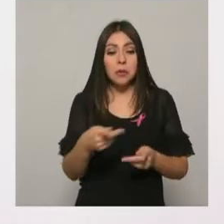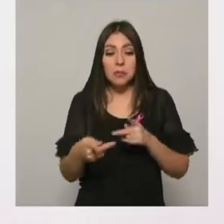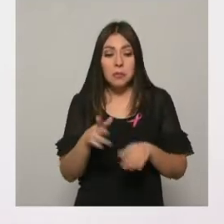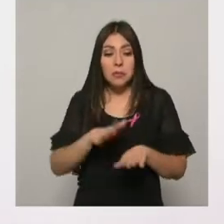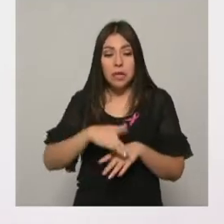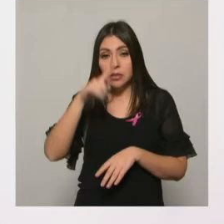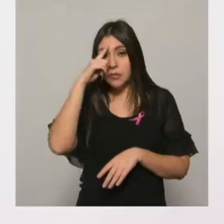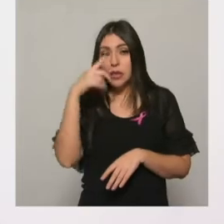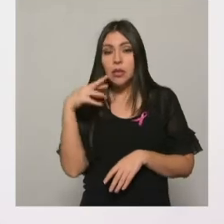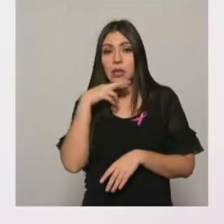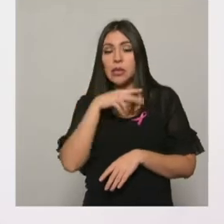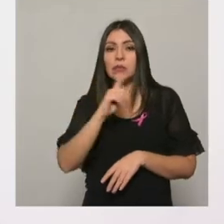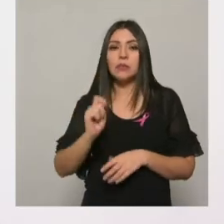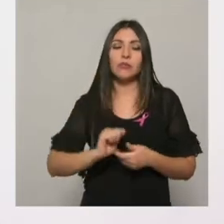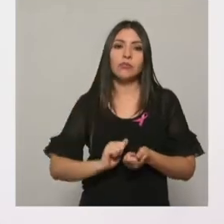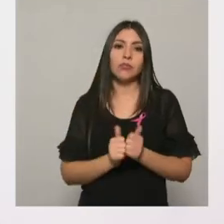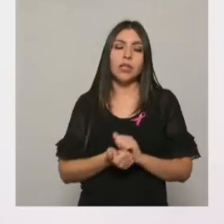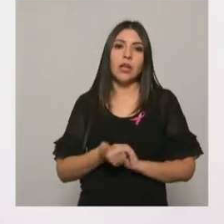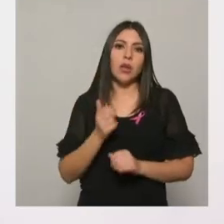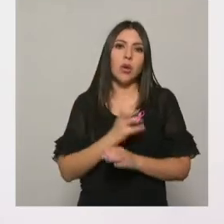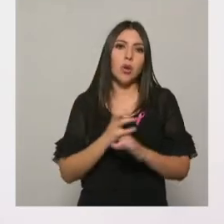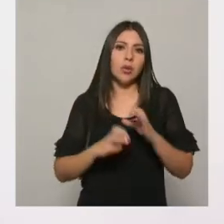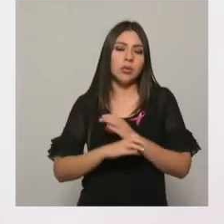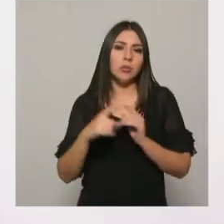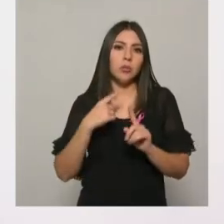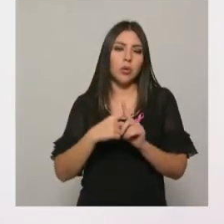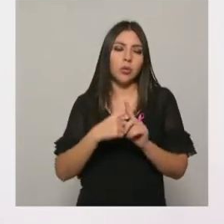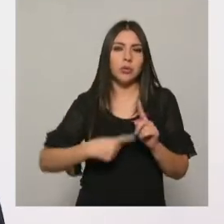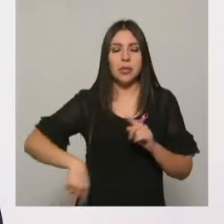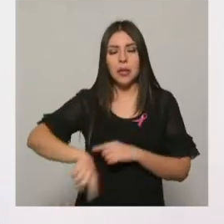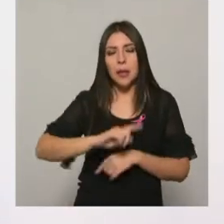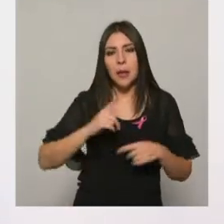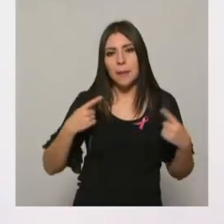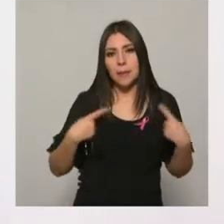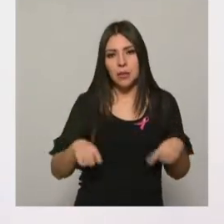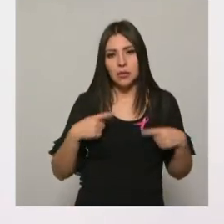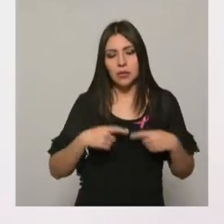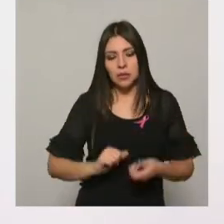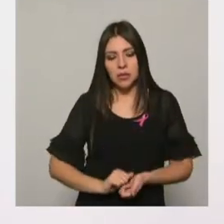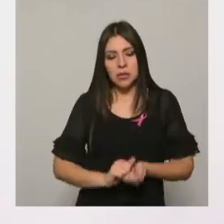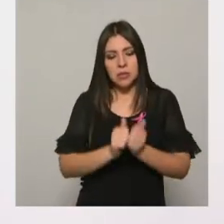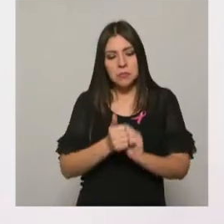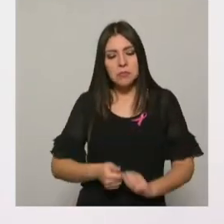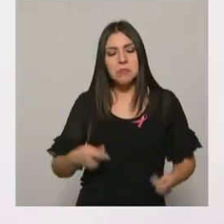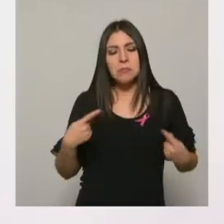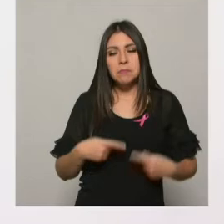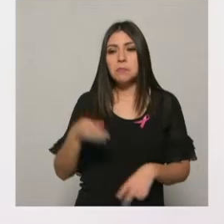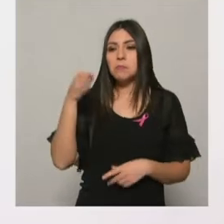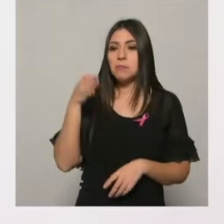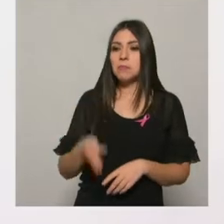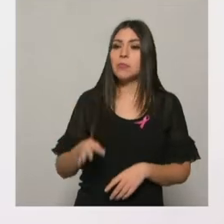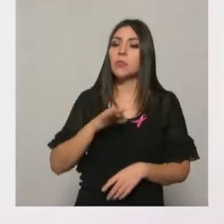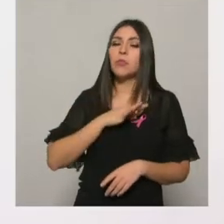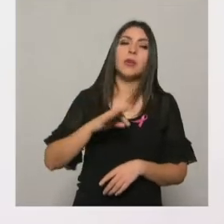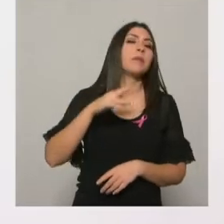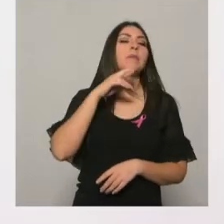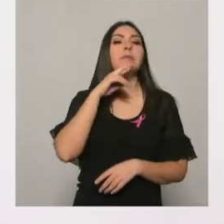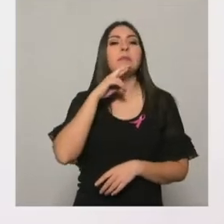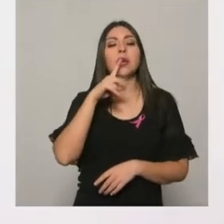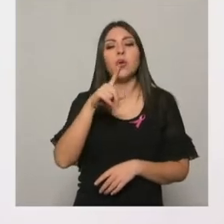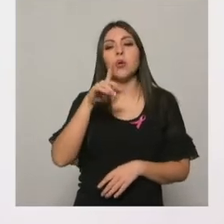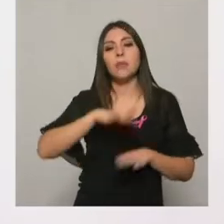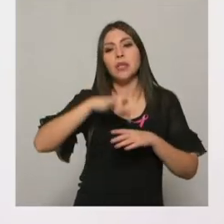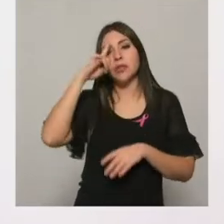rápido, genera beneficios para la población. Estoy seguro que la población se va a sumar a hacer estos trámites de forma más